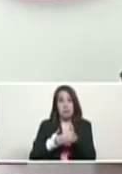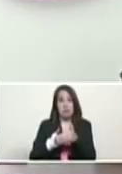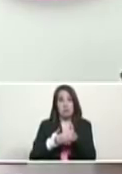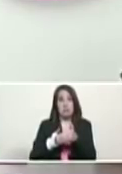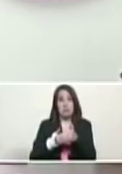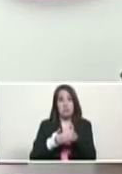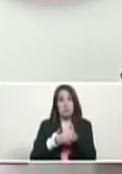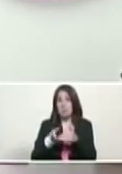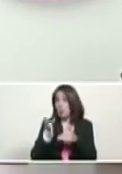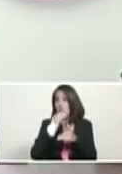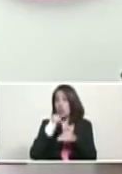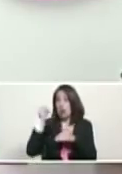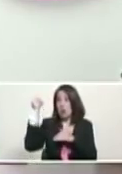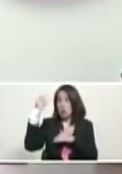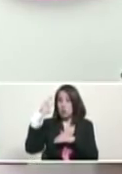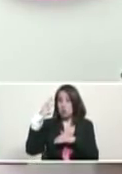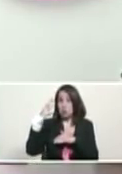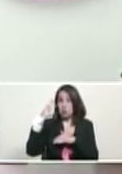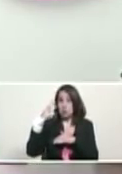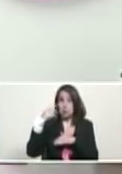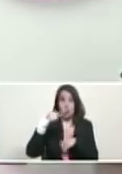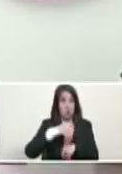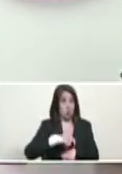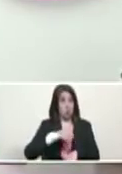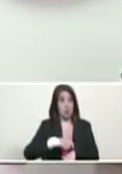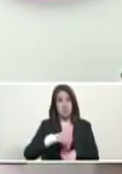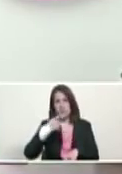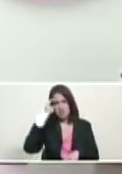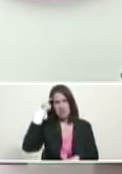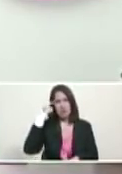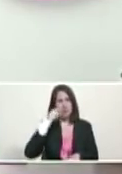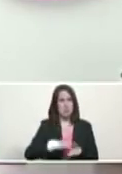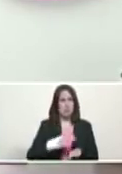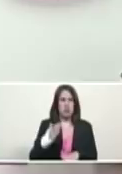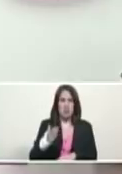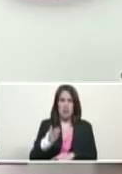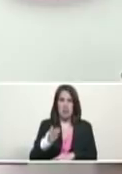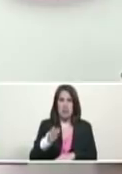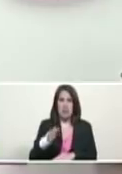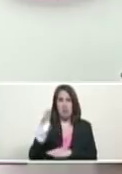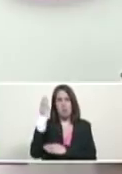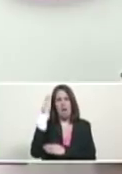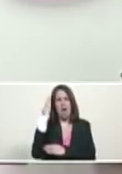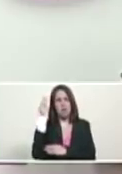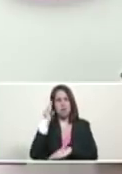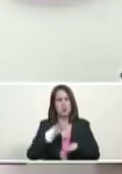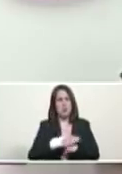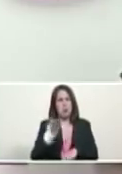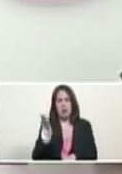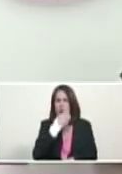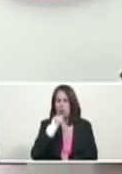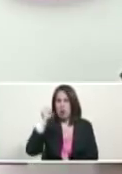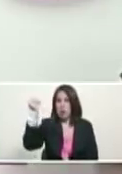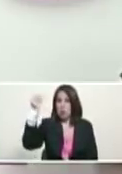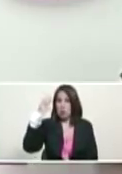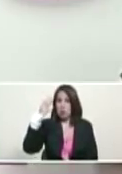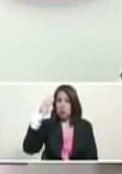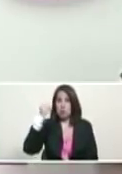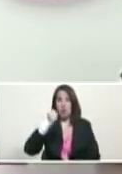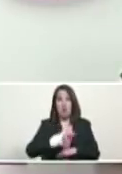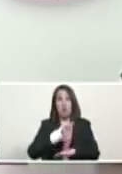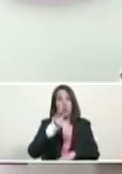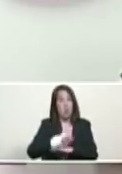Ellos no tienen luz ahorita. ¿Y ustedes saben por qué? En Baruta no tienen luz. Por